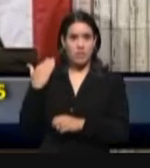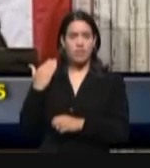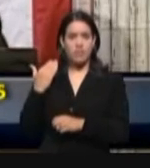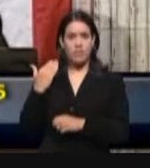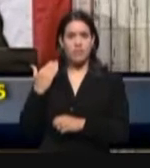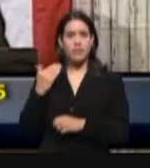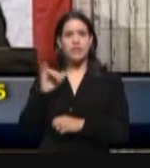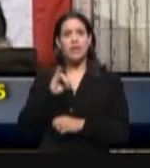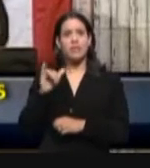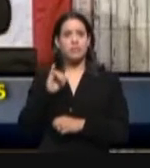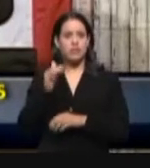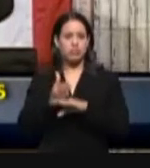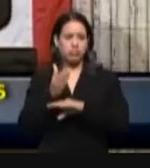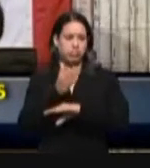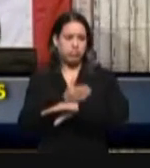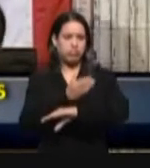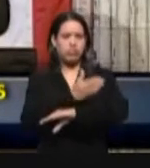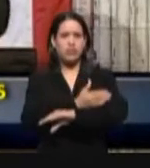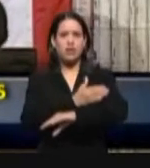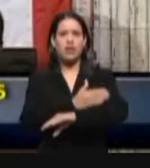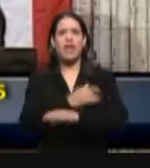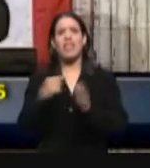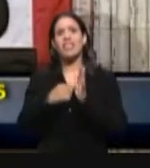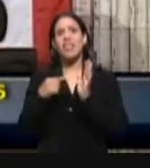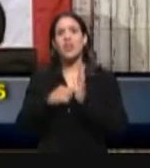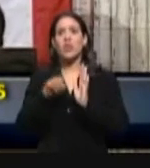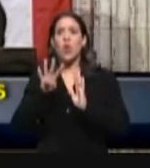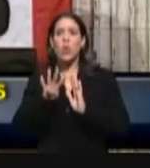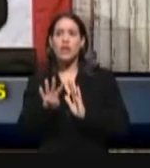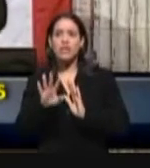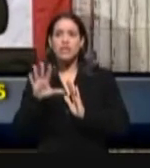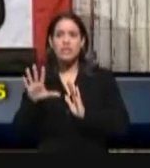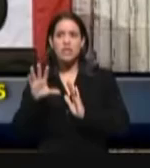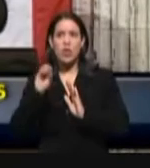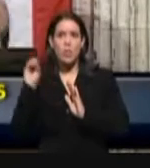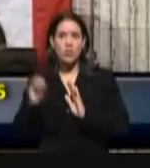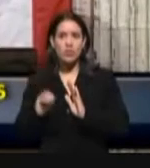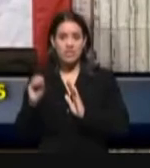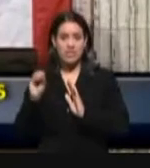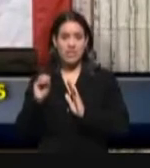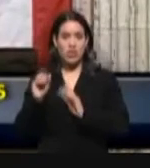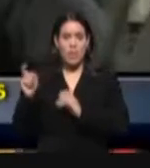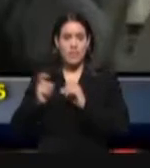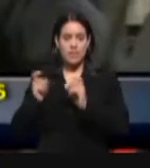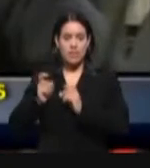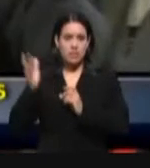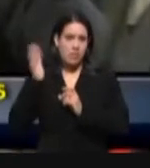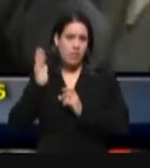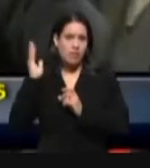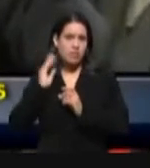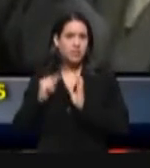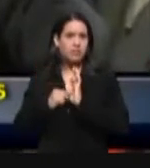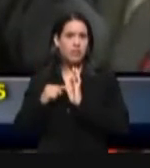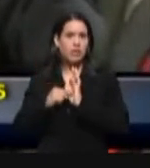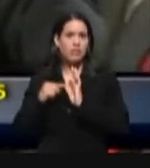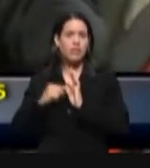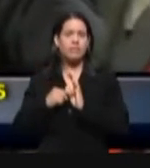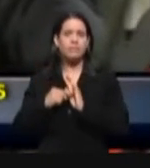mejoría sobre el déficit de 45% heredado de la administración anterior.